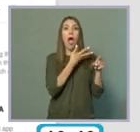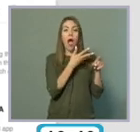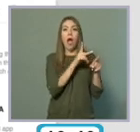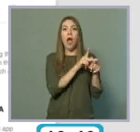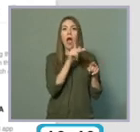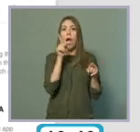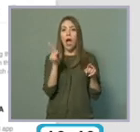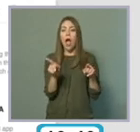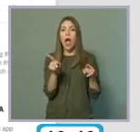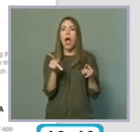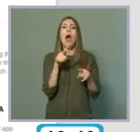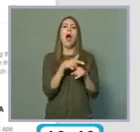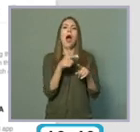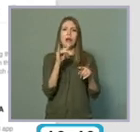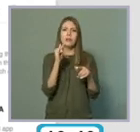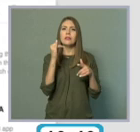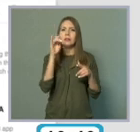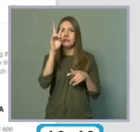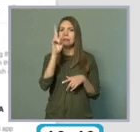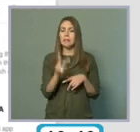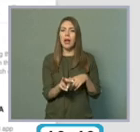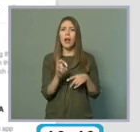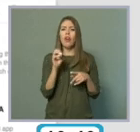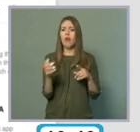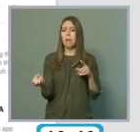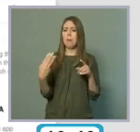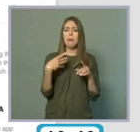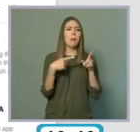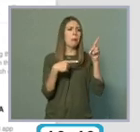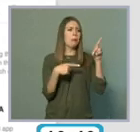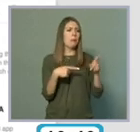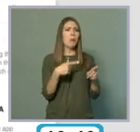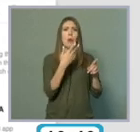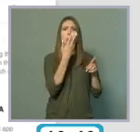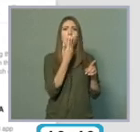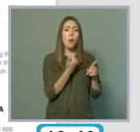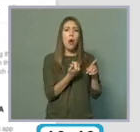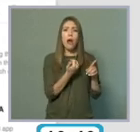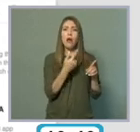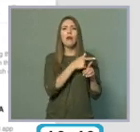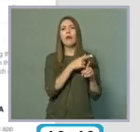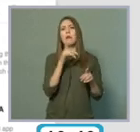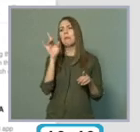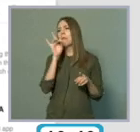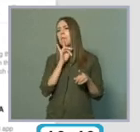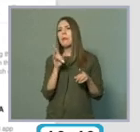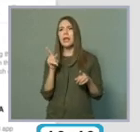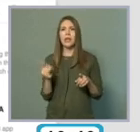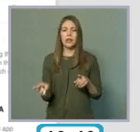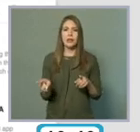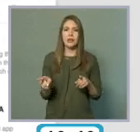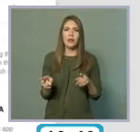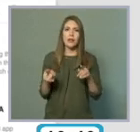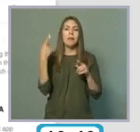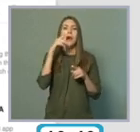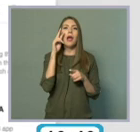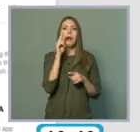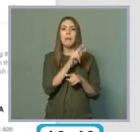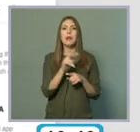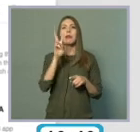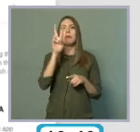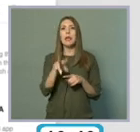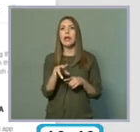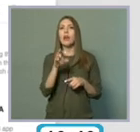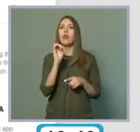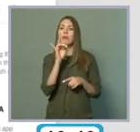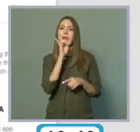noticia repetida y a partir de que se repita y de que los medios sean serios, vas a poder validar un poquito más que esa nota en efecto sea real. Claro,